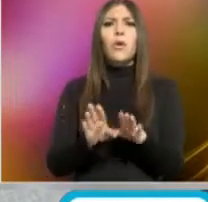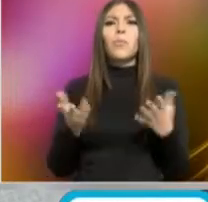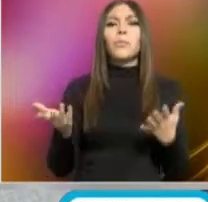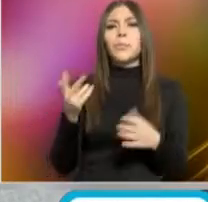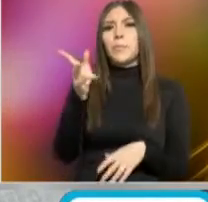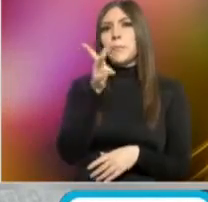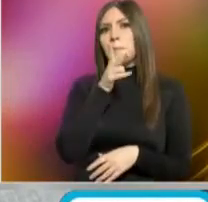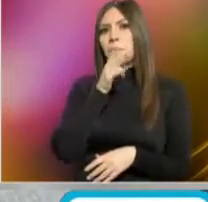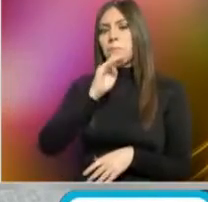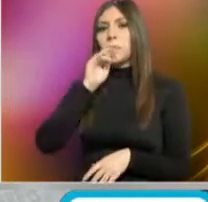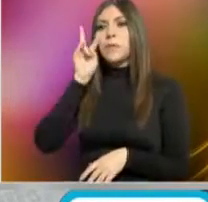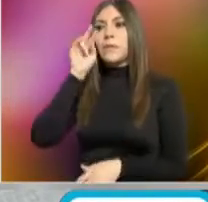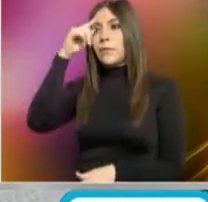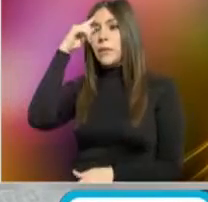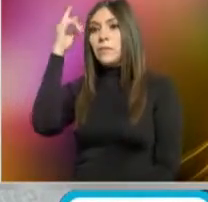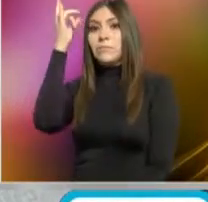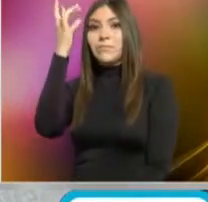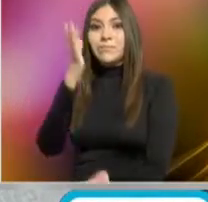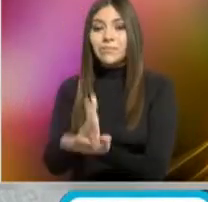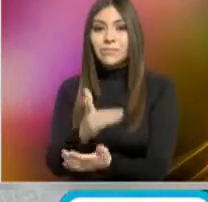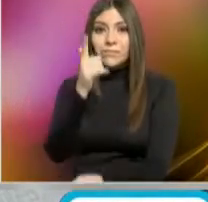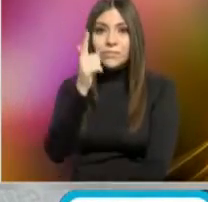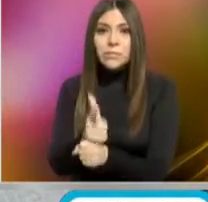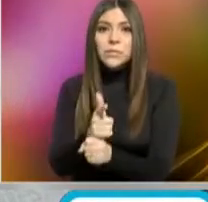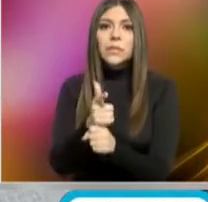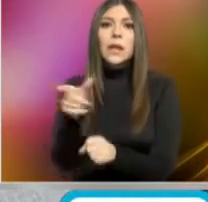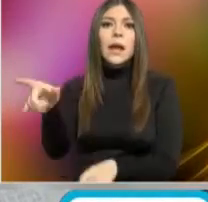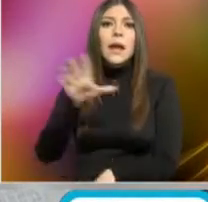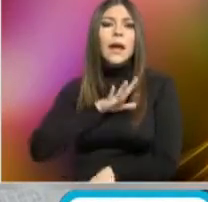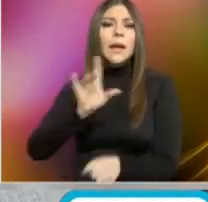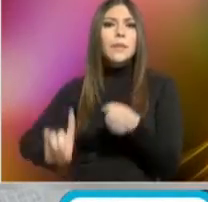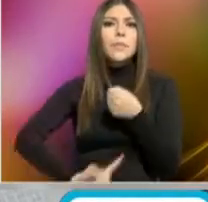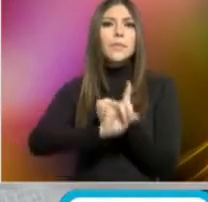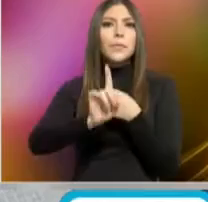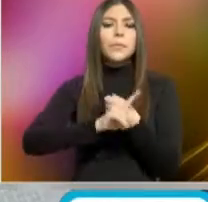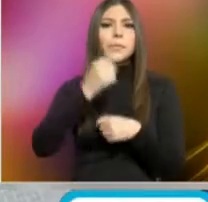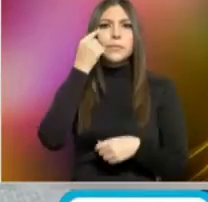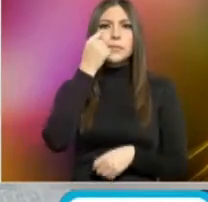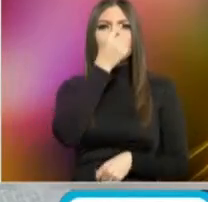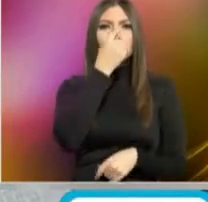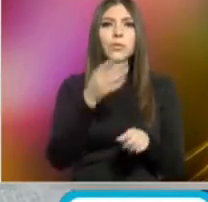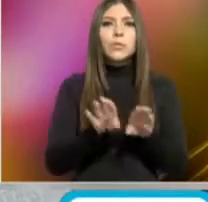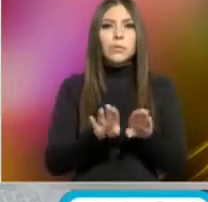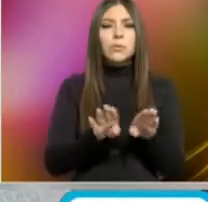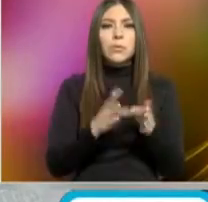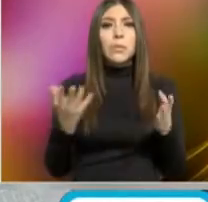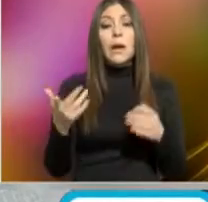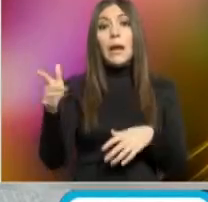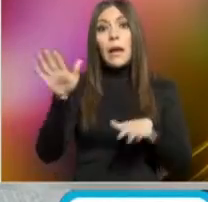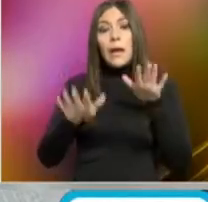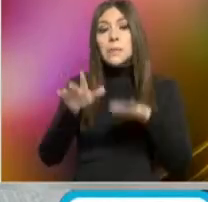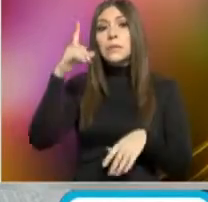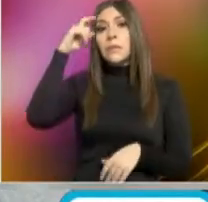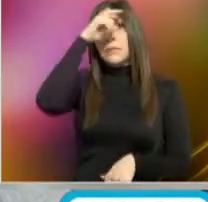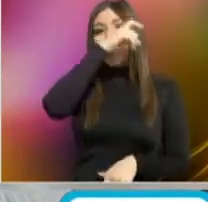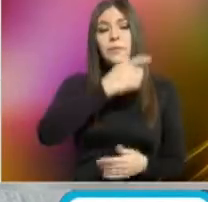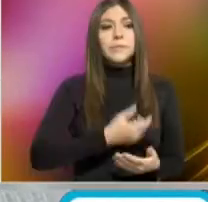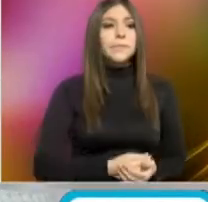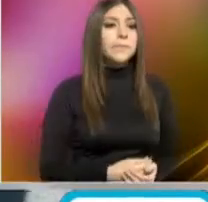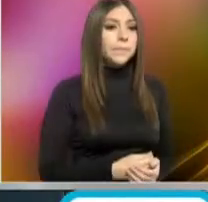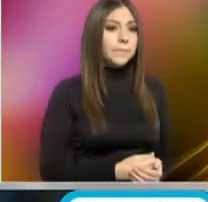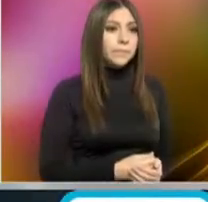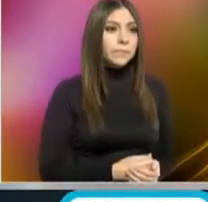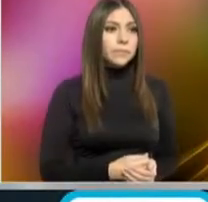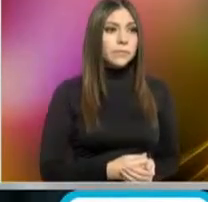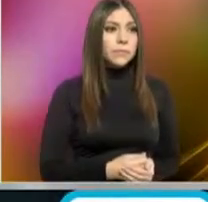padres pueden detectar que existe desde muy pequeños un problema ocular? Esto a veces es un poco difícil. Es un poco